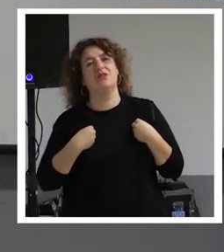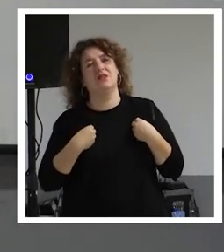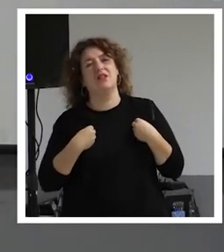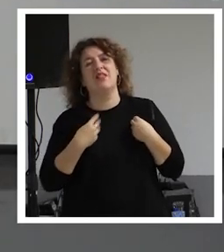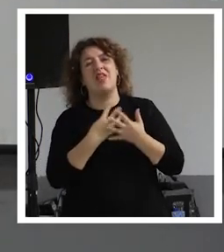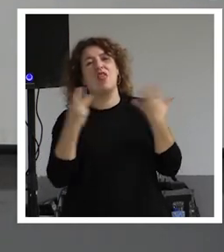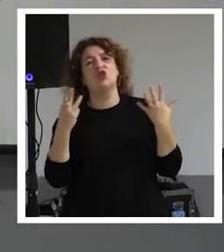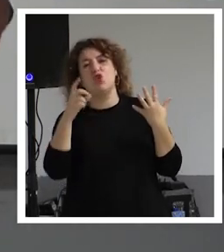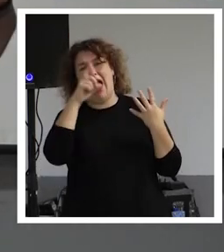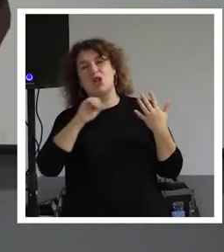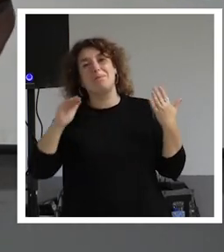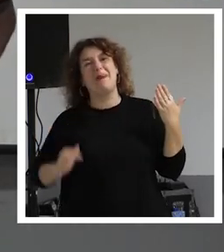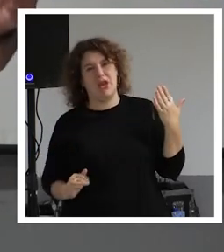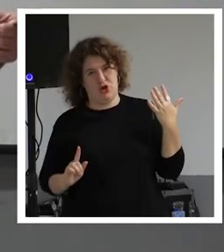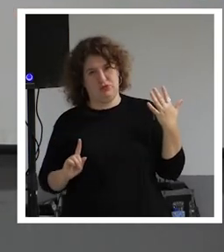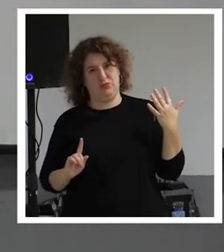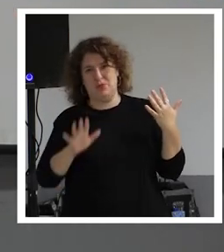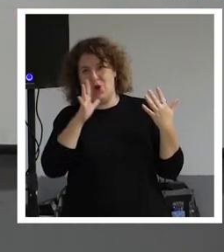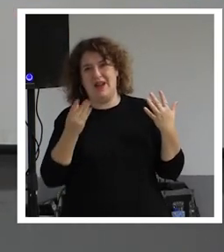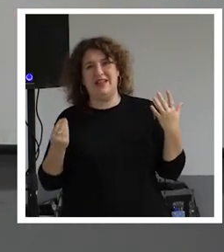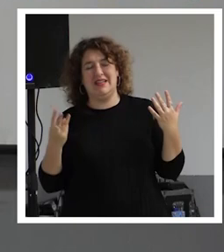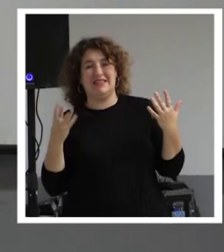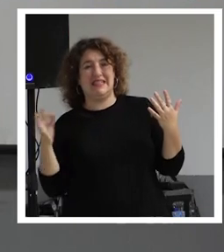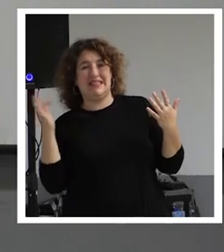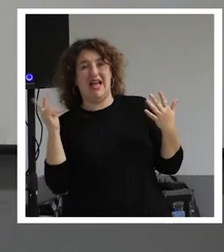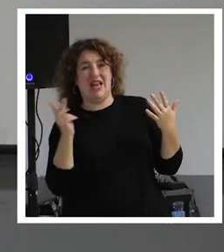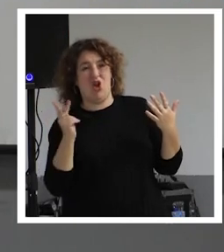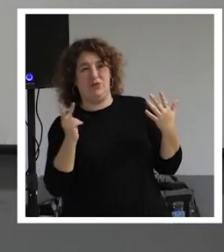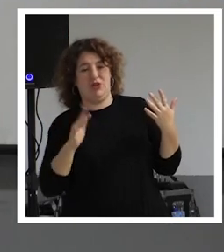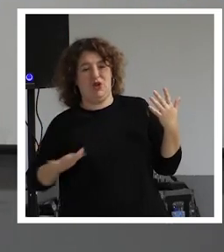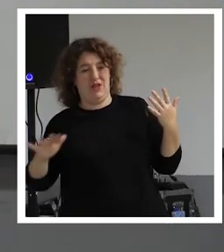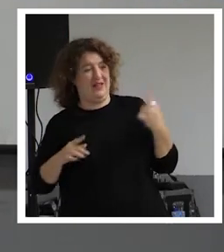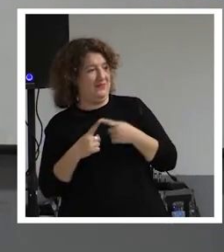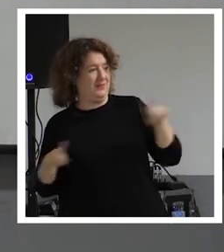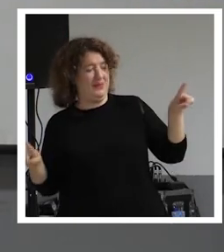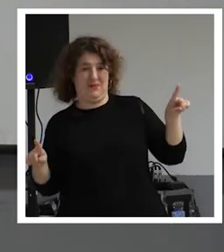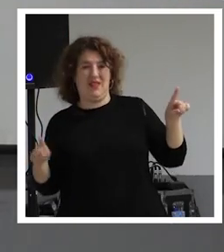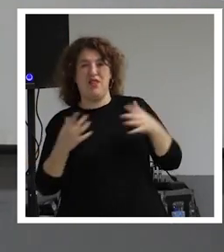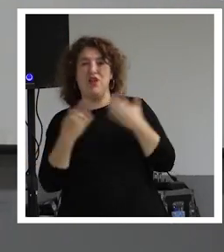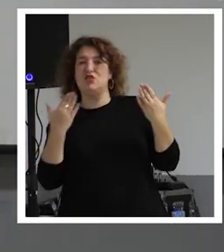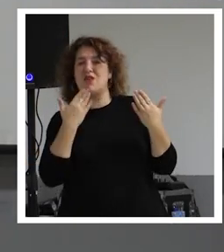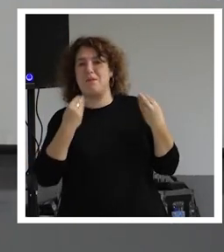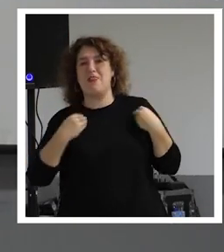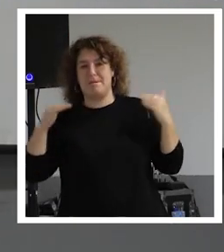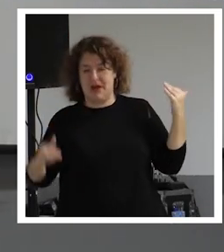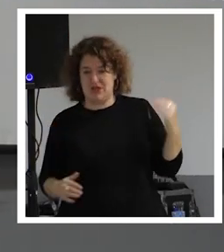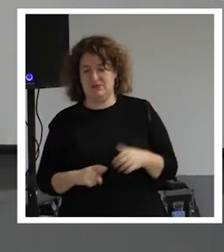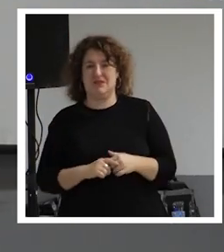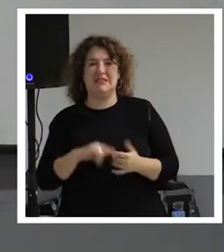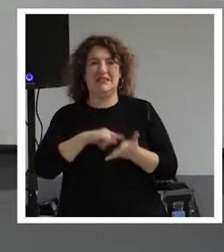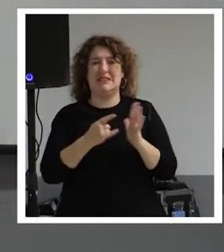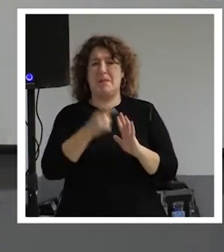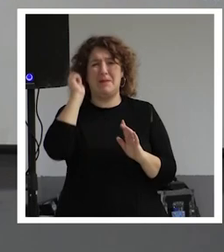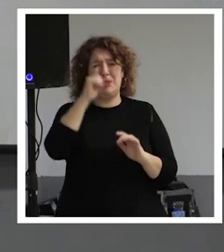nace en un lugar de la ciudad que queda a 30 lugares de otro significa que tiene una expectativa de vida de 18